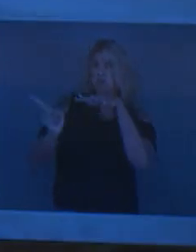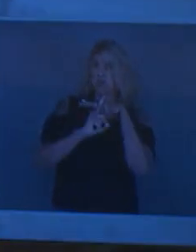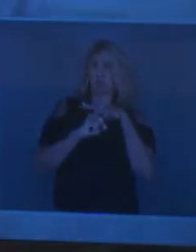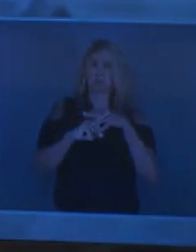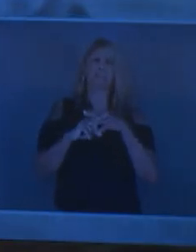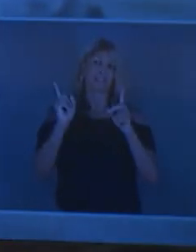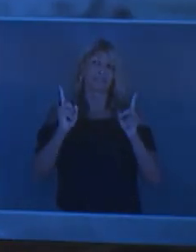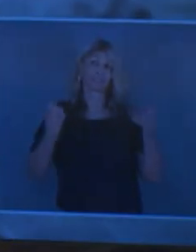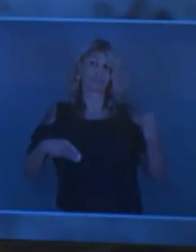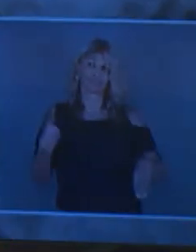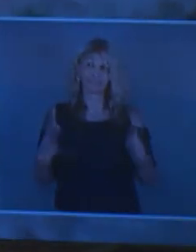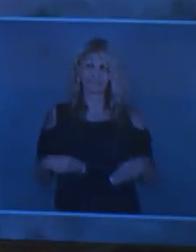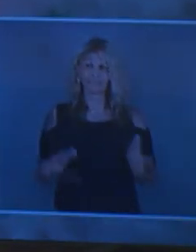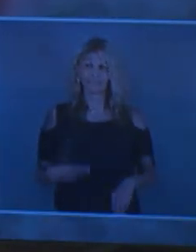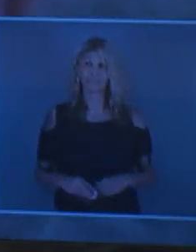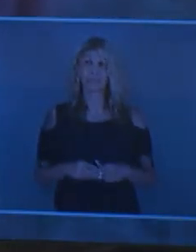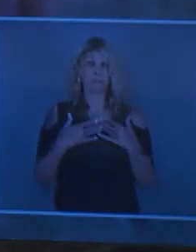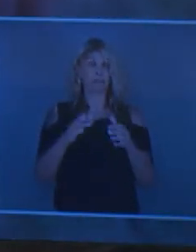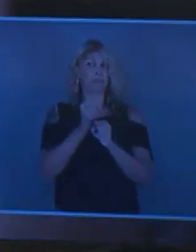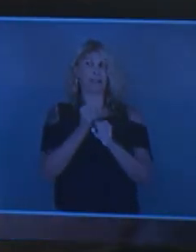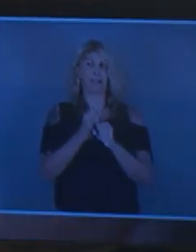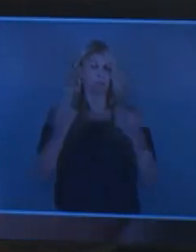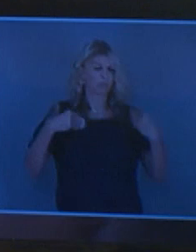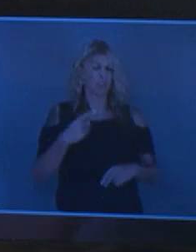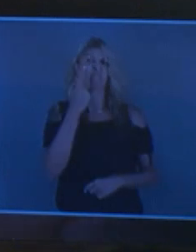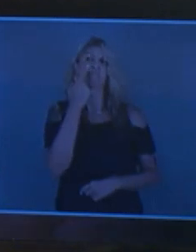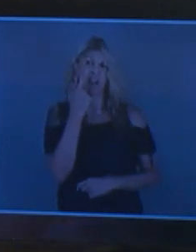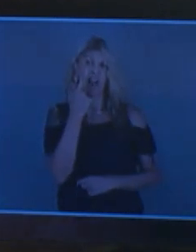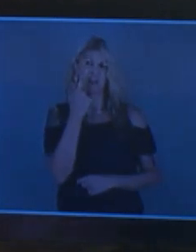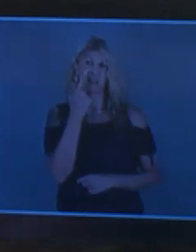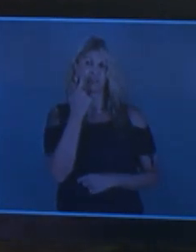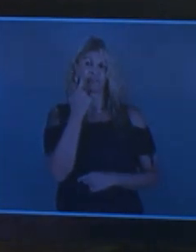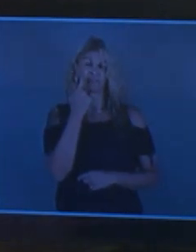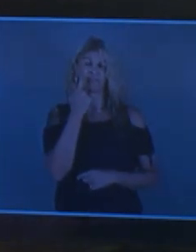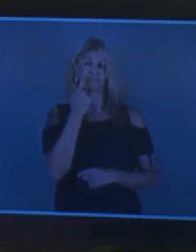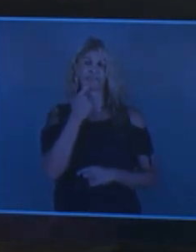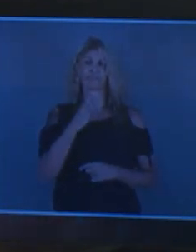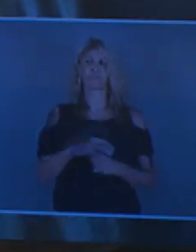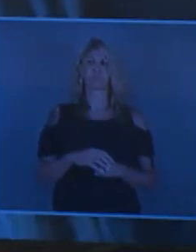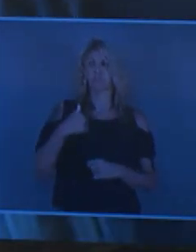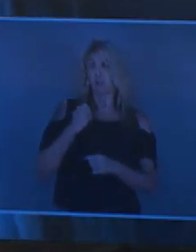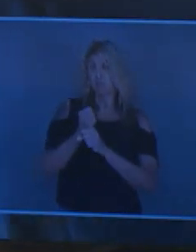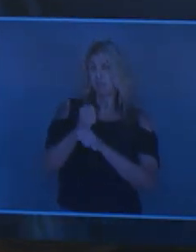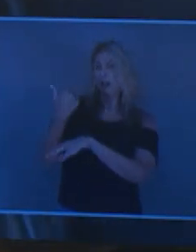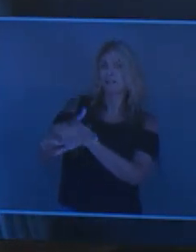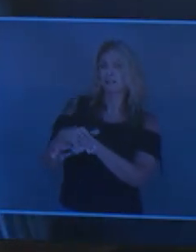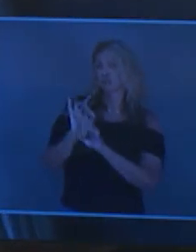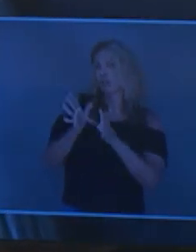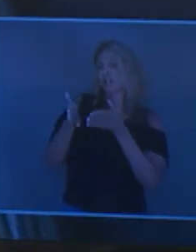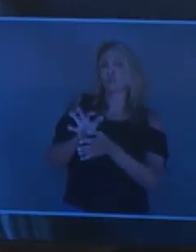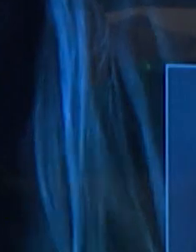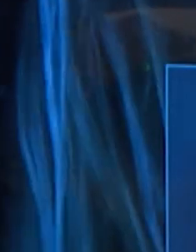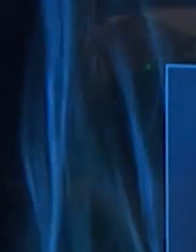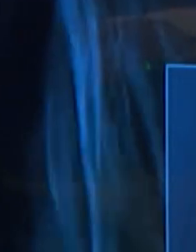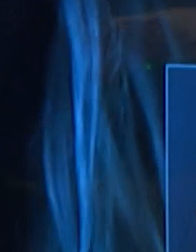que tiene que haber todo una para clínica no amor este estudioso por eso necesitamos un equipo con werner es un